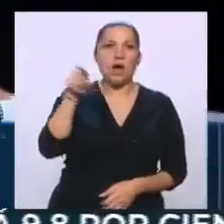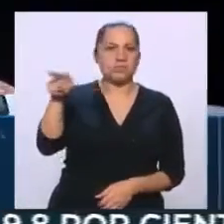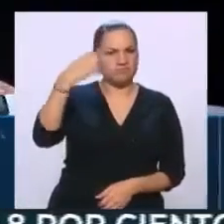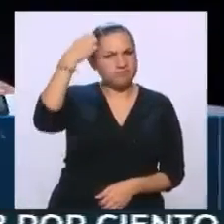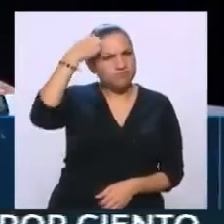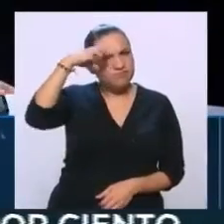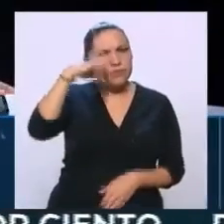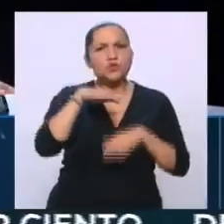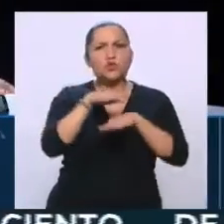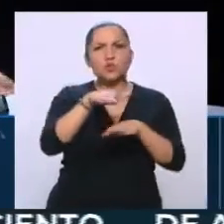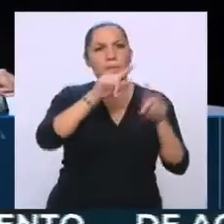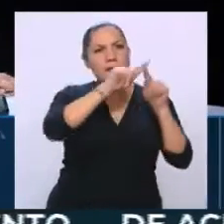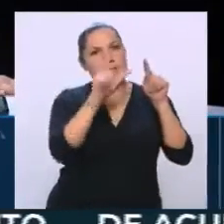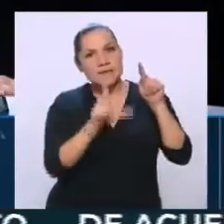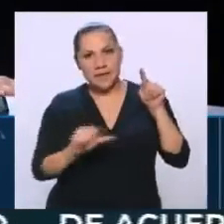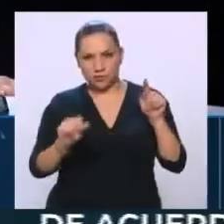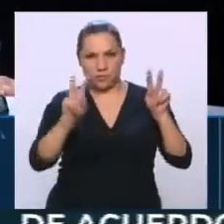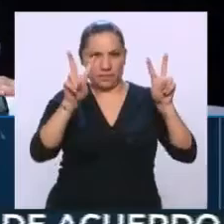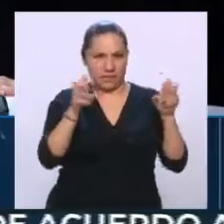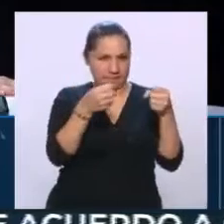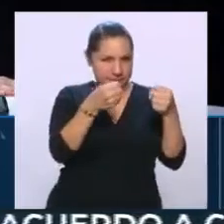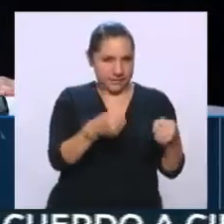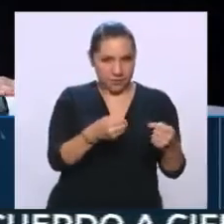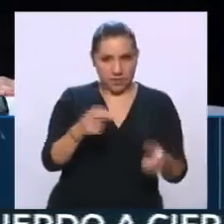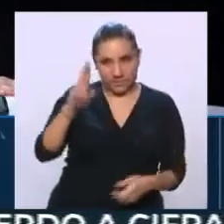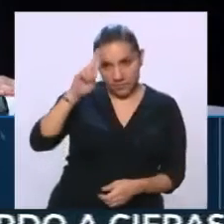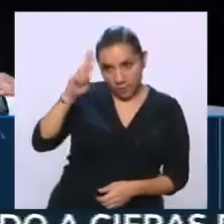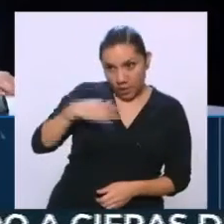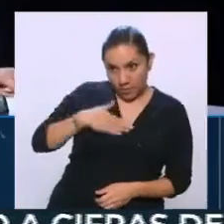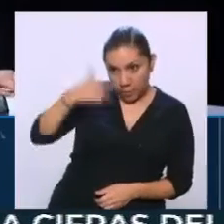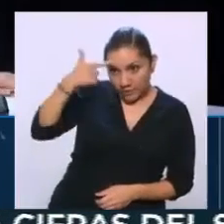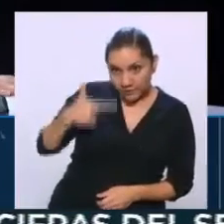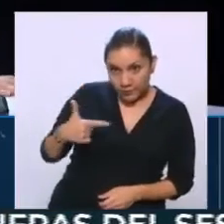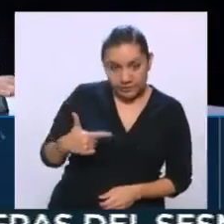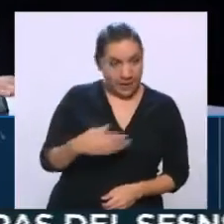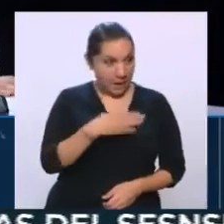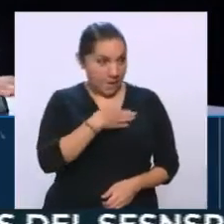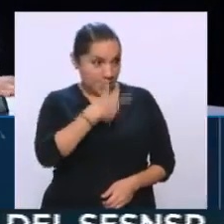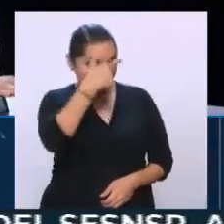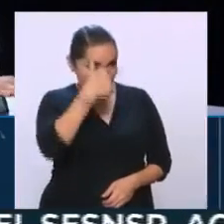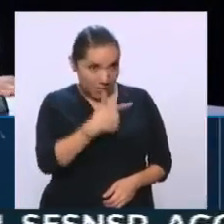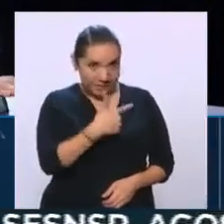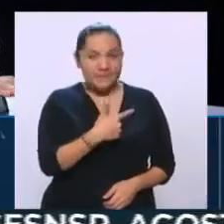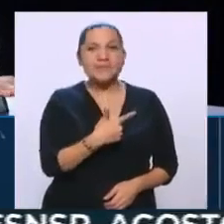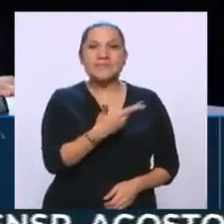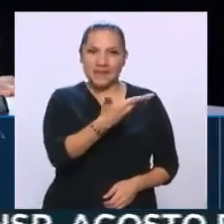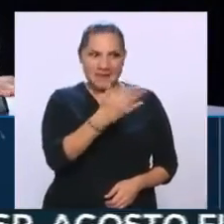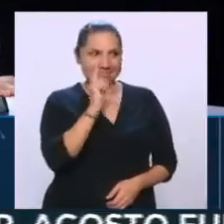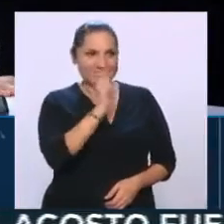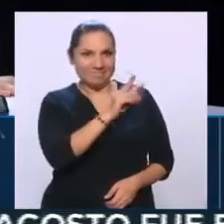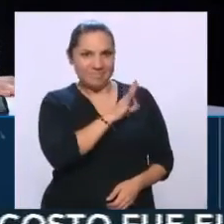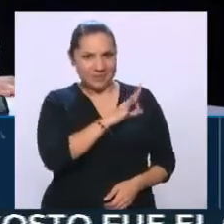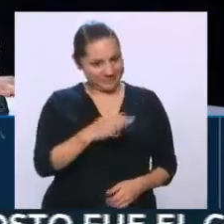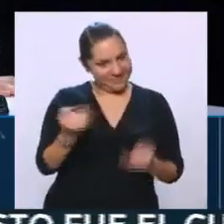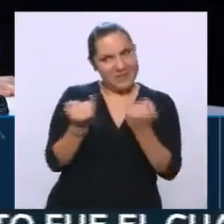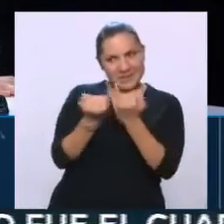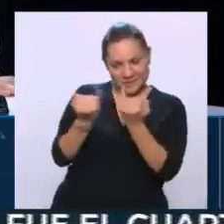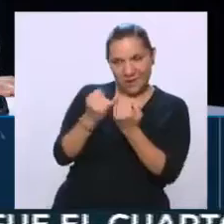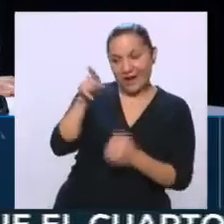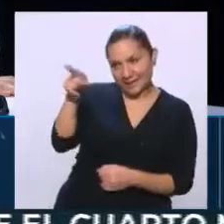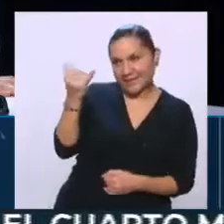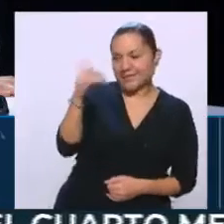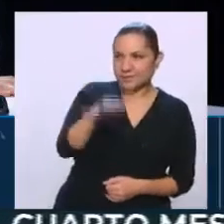nacional. Arturo, buenas noches. Ah, entonces el Skype, qué bien te podemos ver. Con el gusto de verte y de saludarte como siempre y a tu auditorio también,